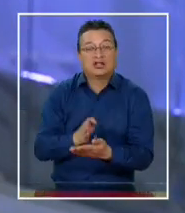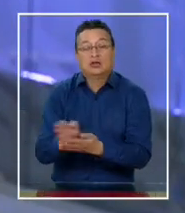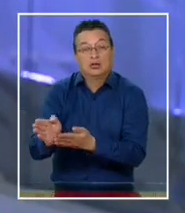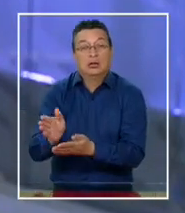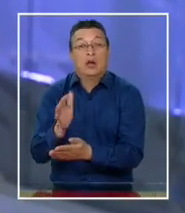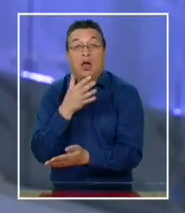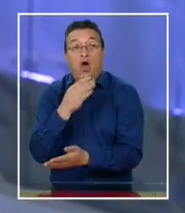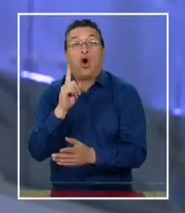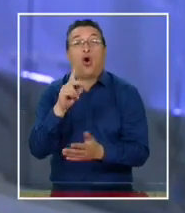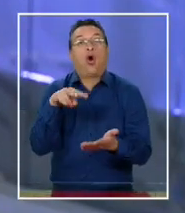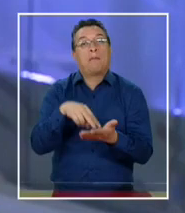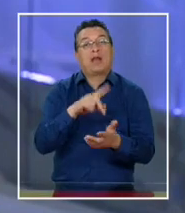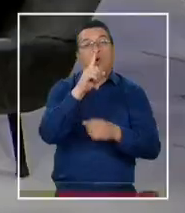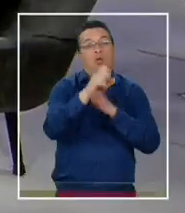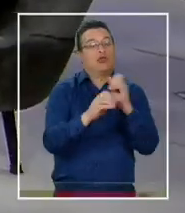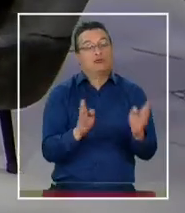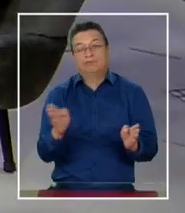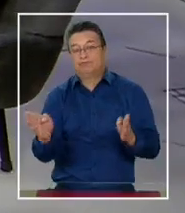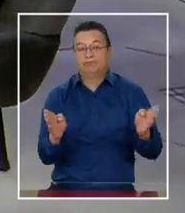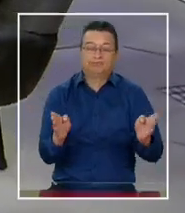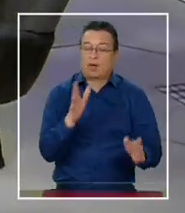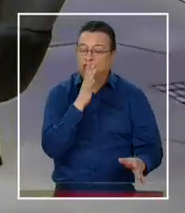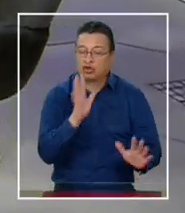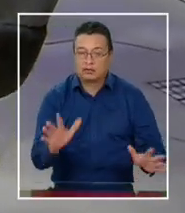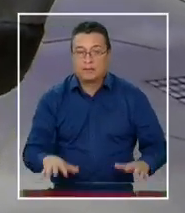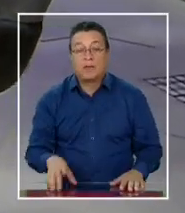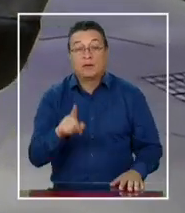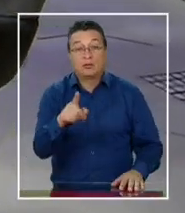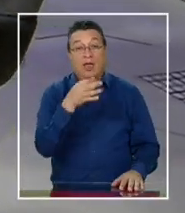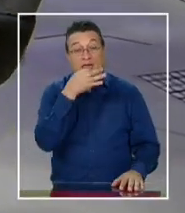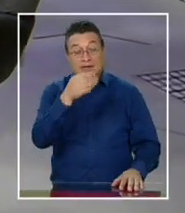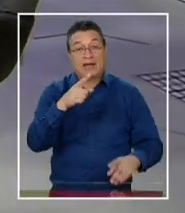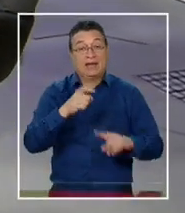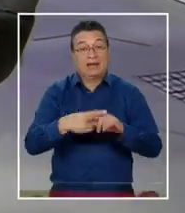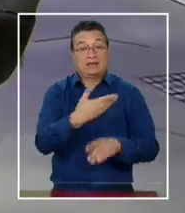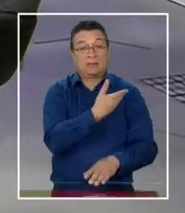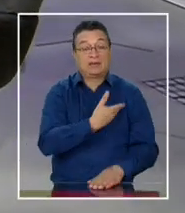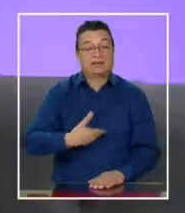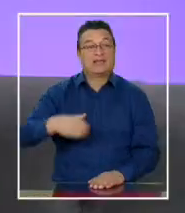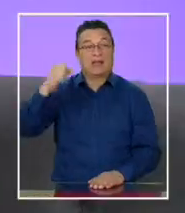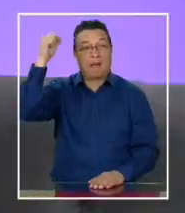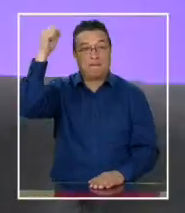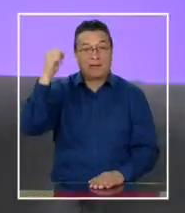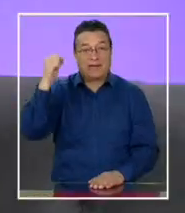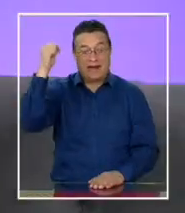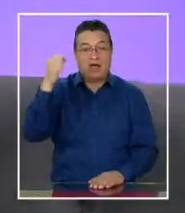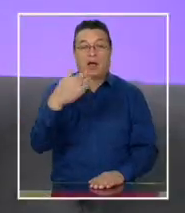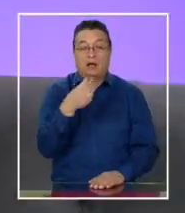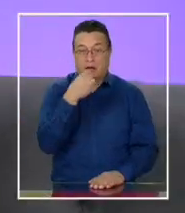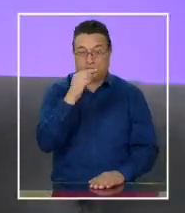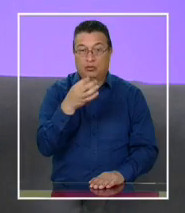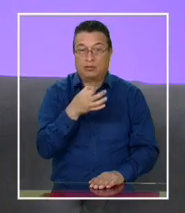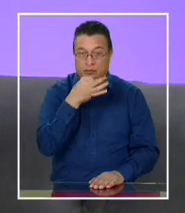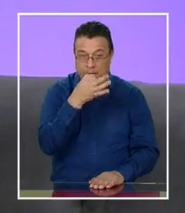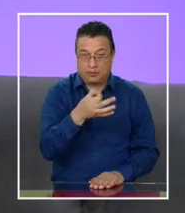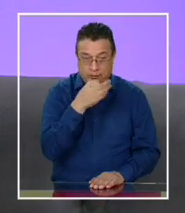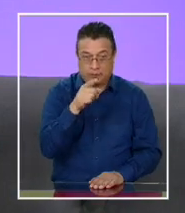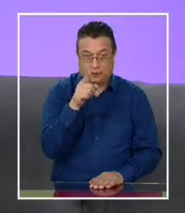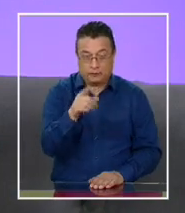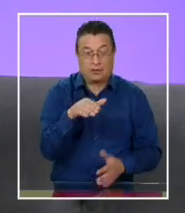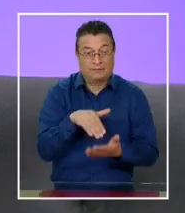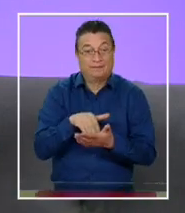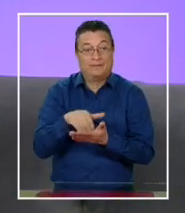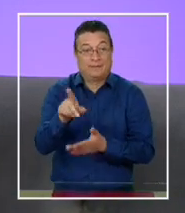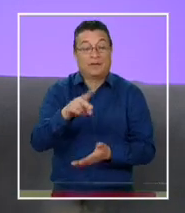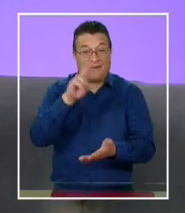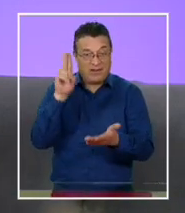o esperar un año ministra usted hab el expresidente Piñera el día para el día siguiente o a las horas siguientes de este de